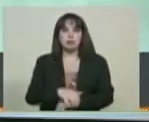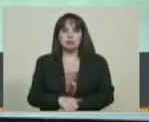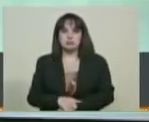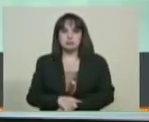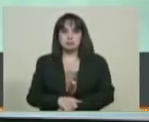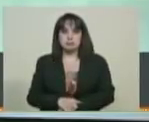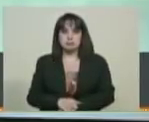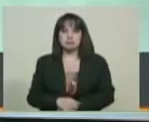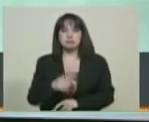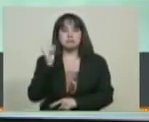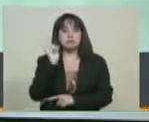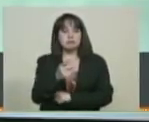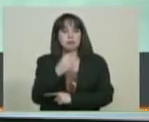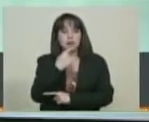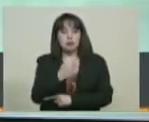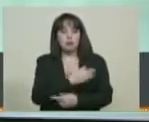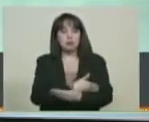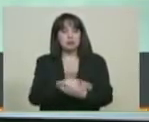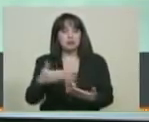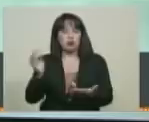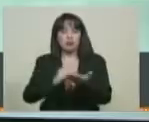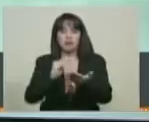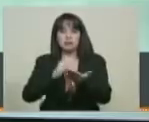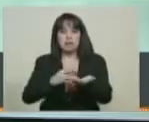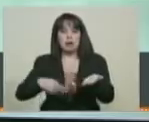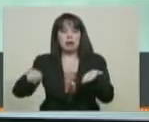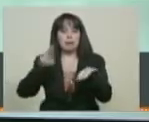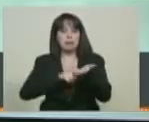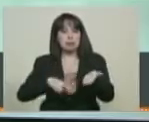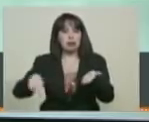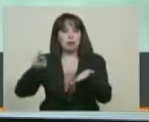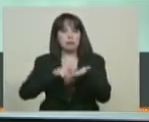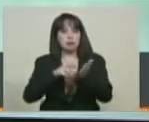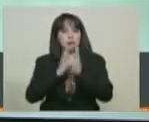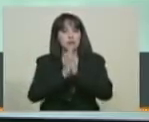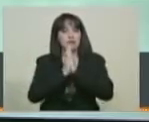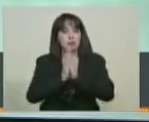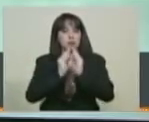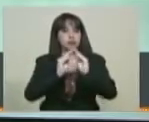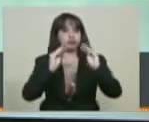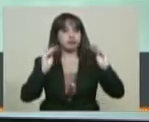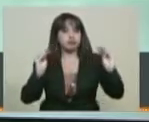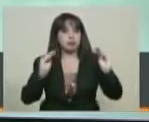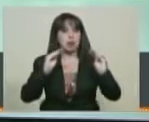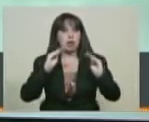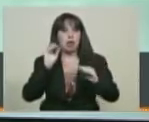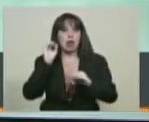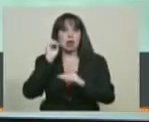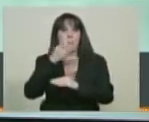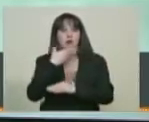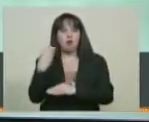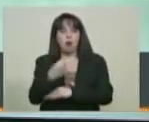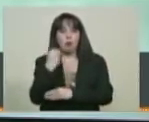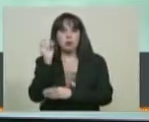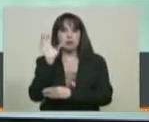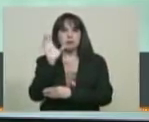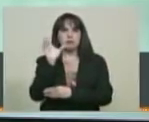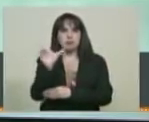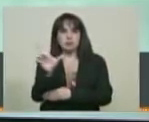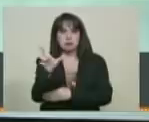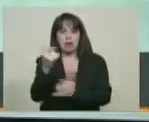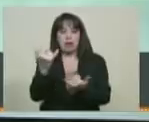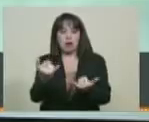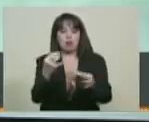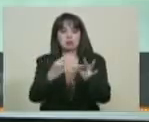un millón de veces en eso. Y le pido a la JPSUV, al Congreso Histórico de la Juventud, ahora en